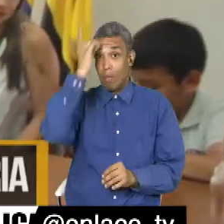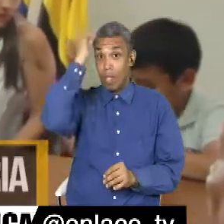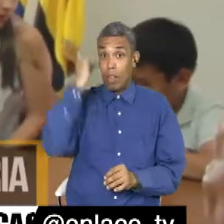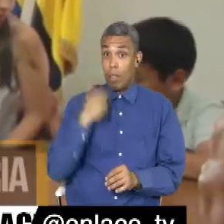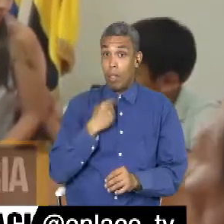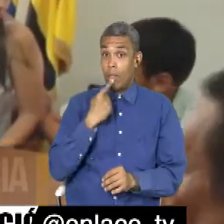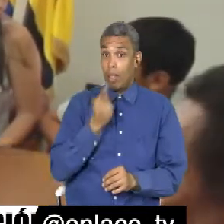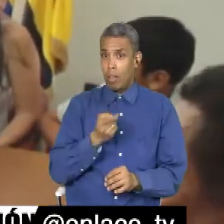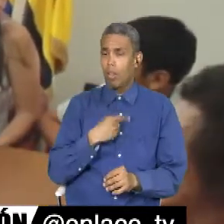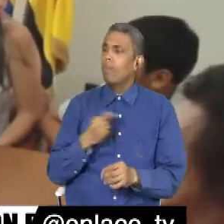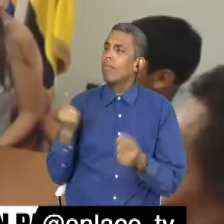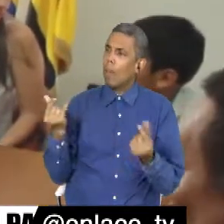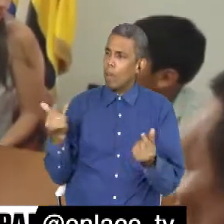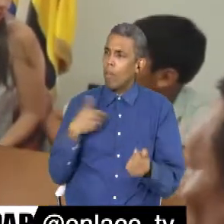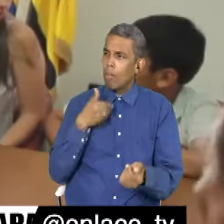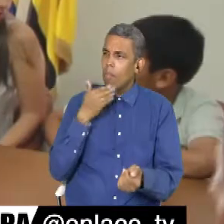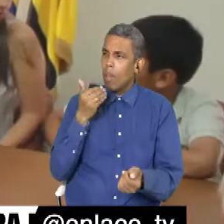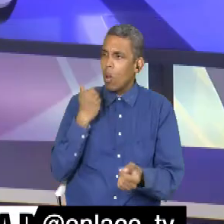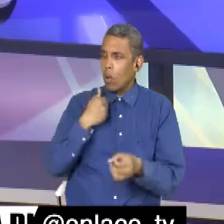pidiera agilizar dicho proceso.